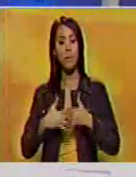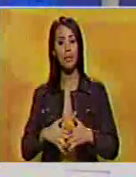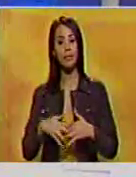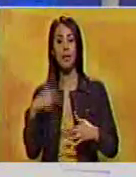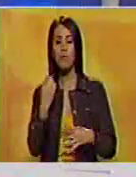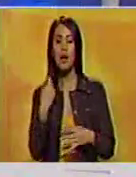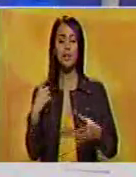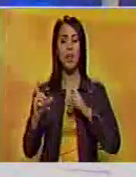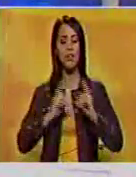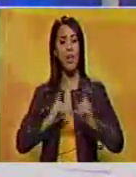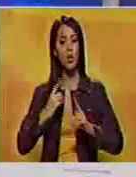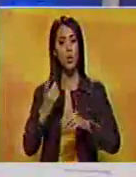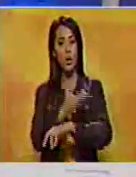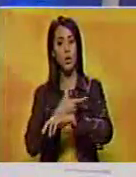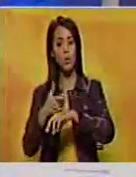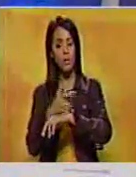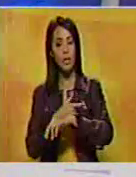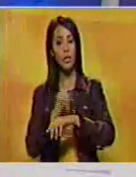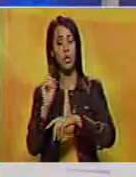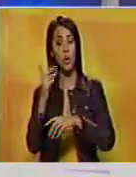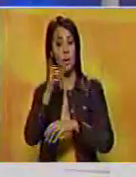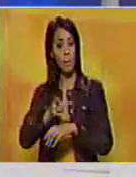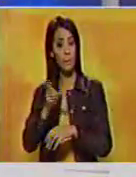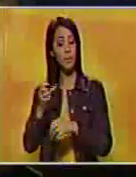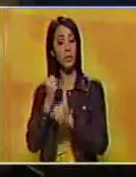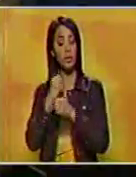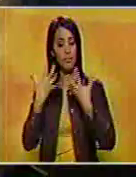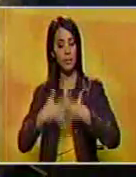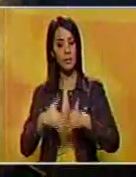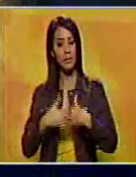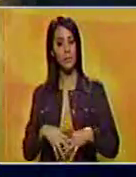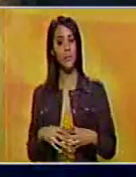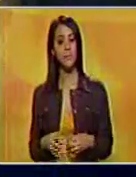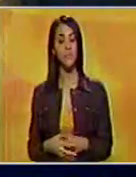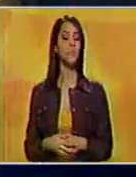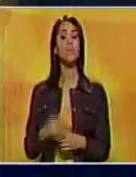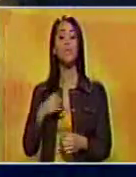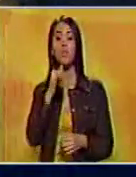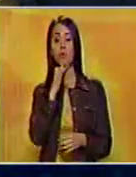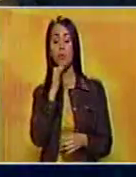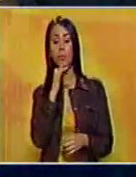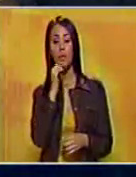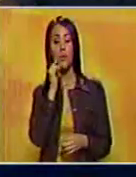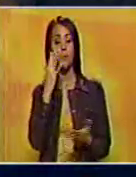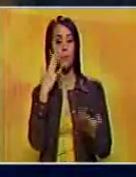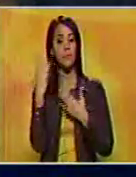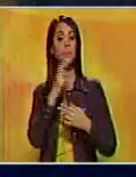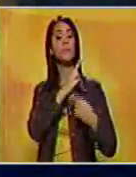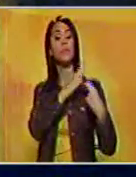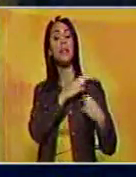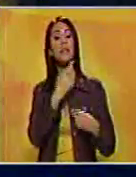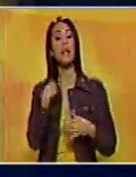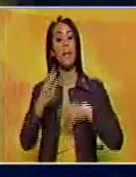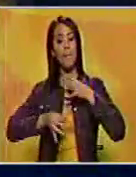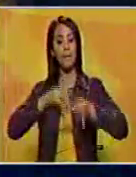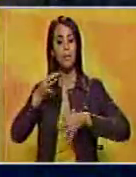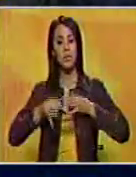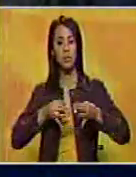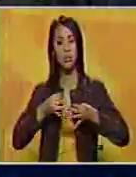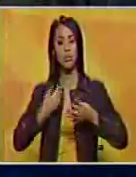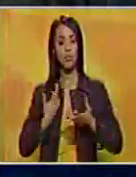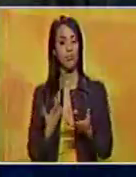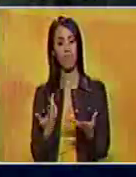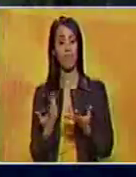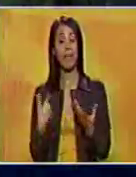falta de diálogo del gobierno con los empresarios así lo anunció el director general de la organización guy ryder quien explicó que es bastante inusual